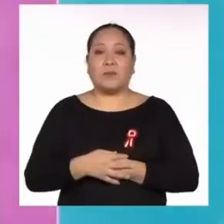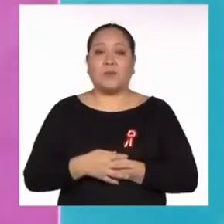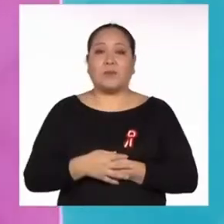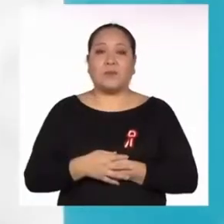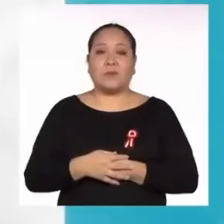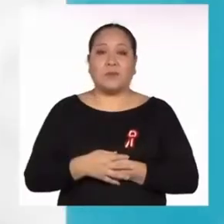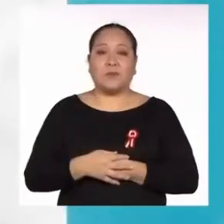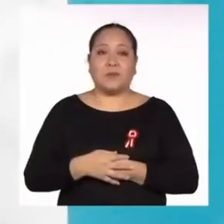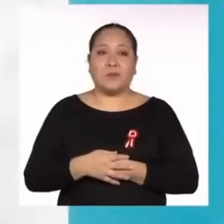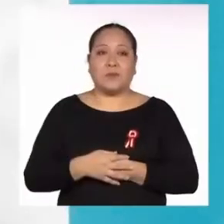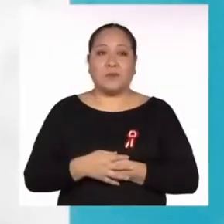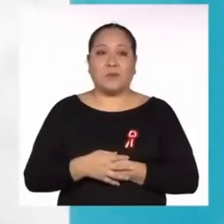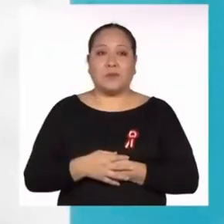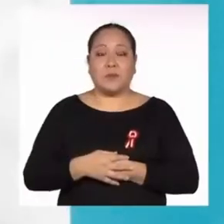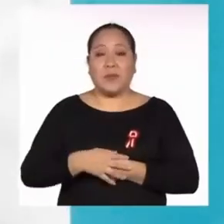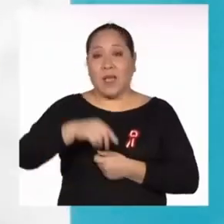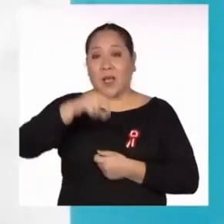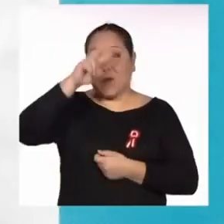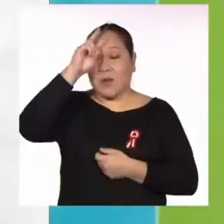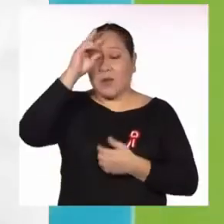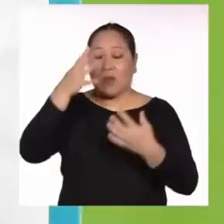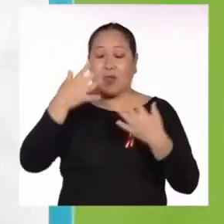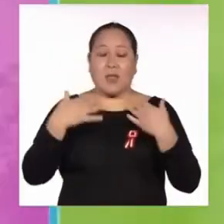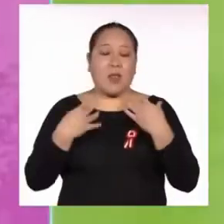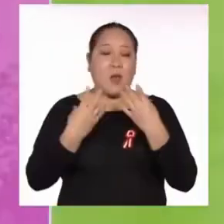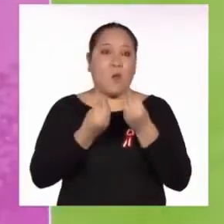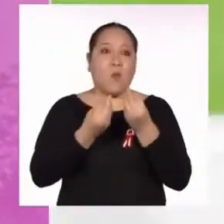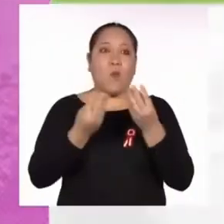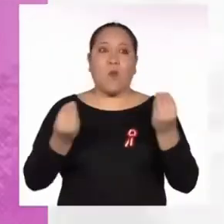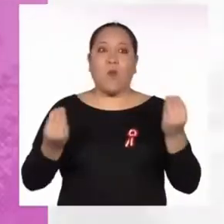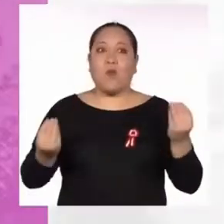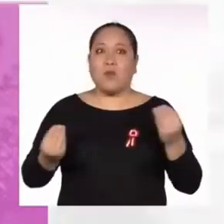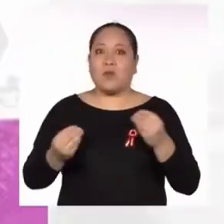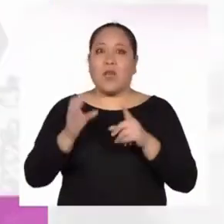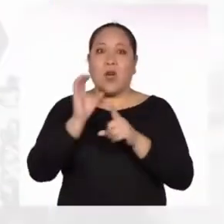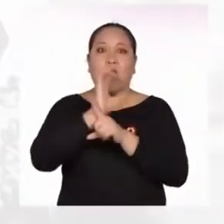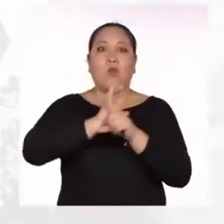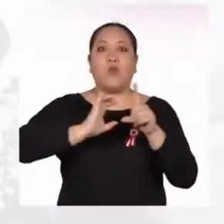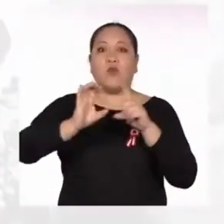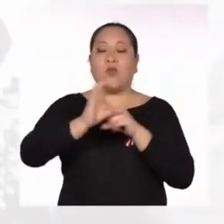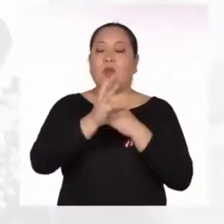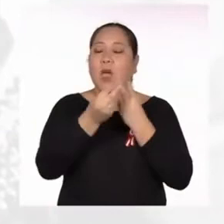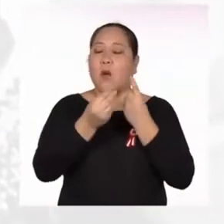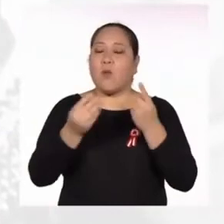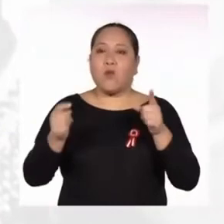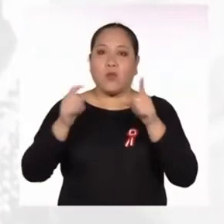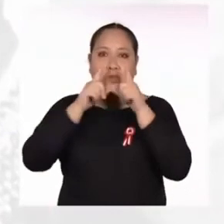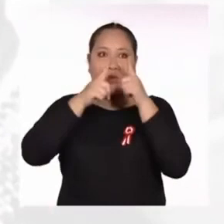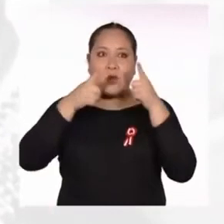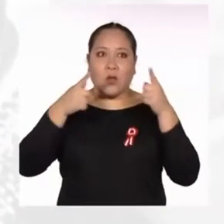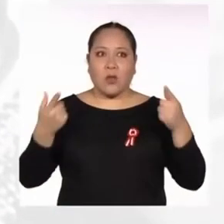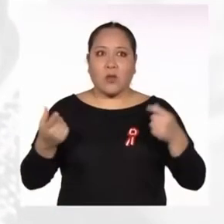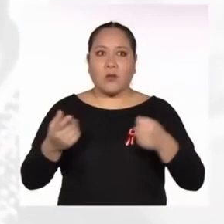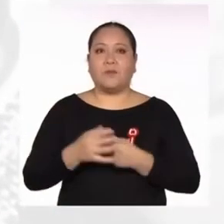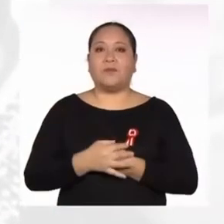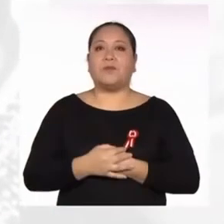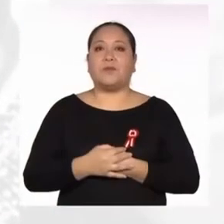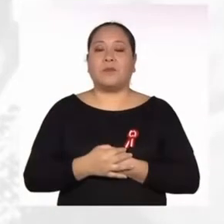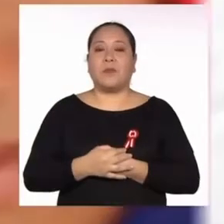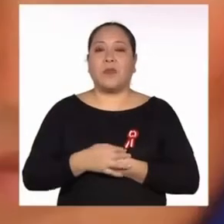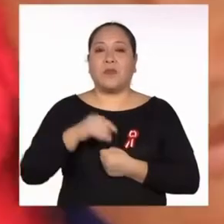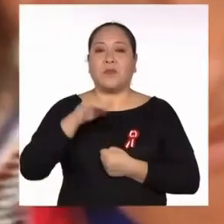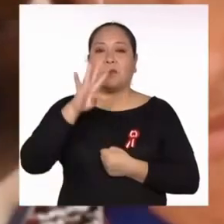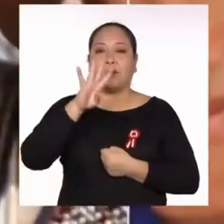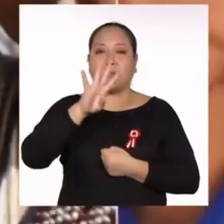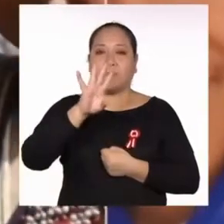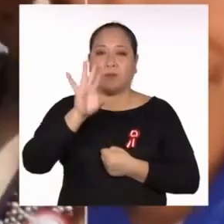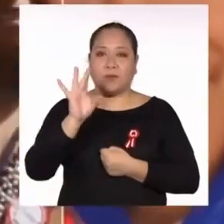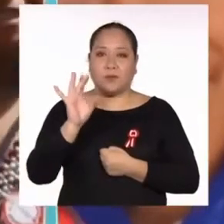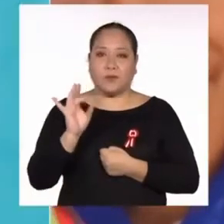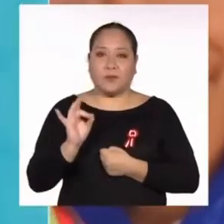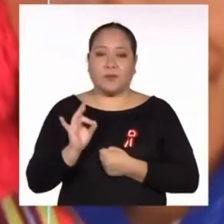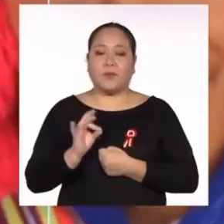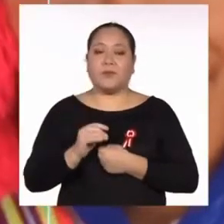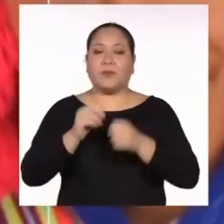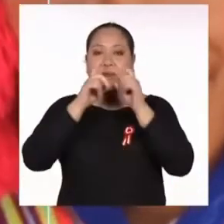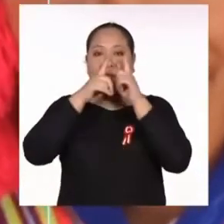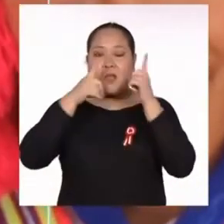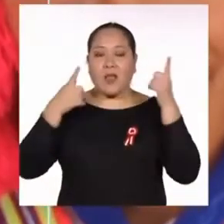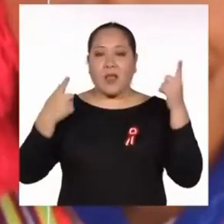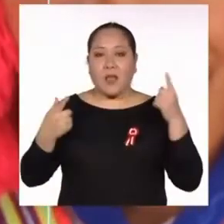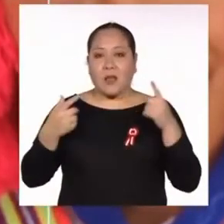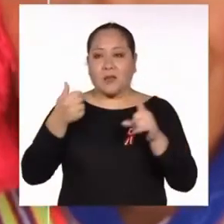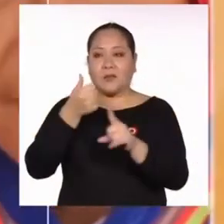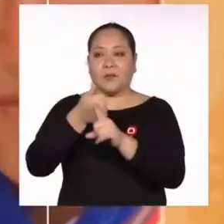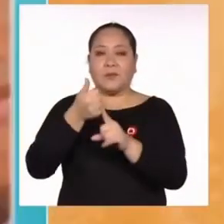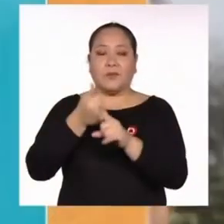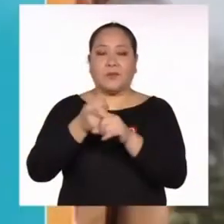es un país de enorme riqueza cultural y lingüística con 48 lenguas originarias